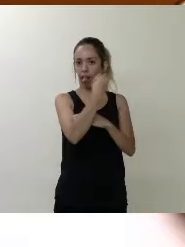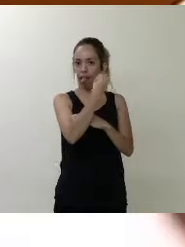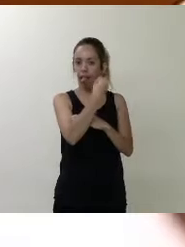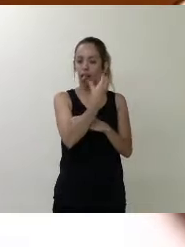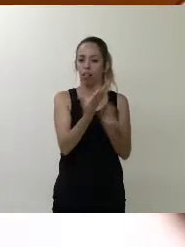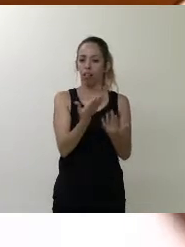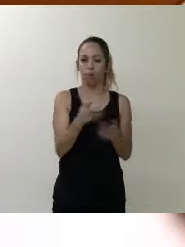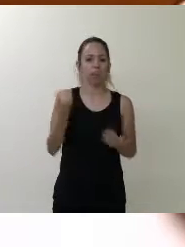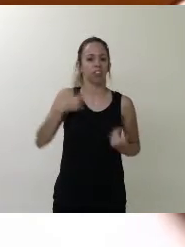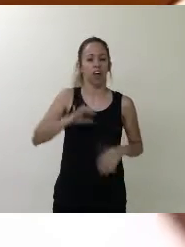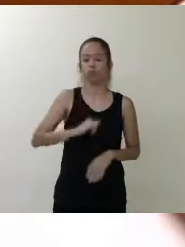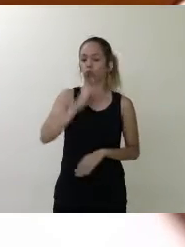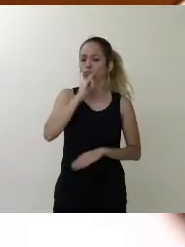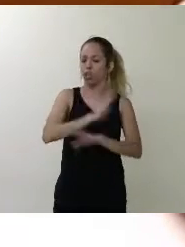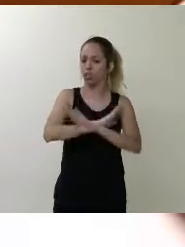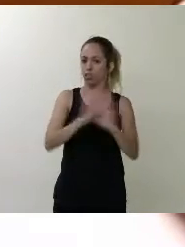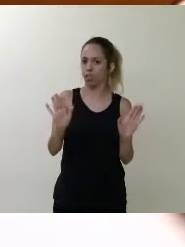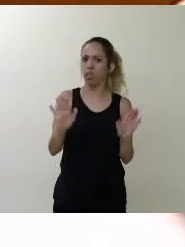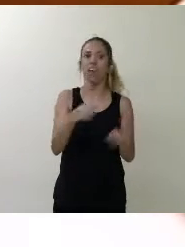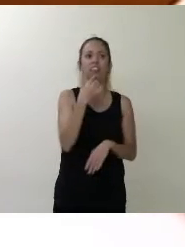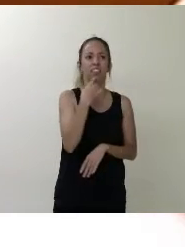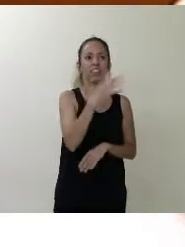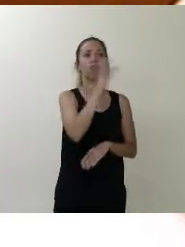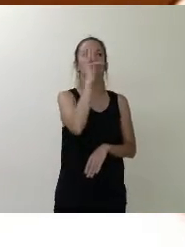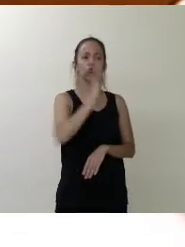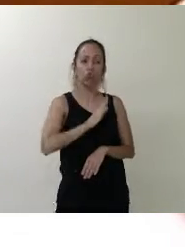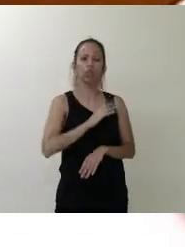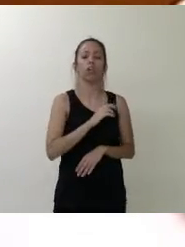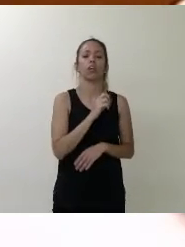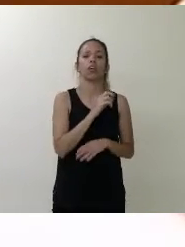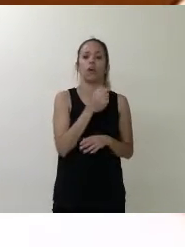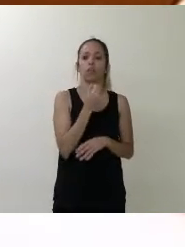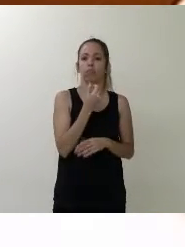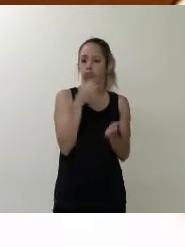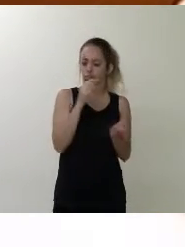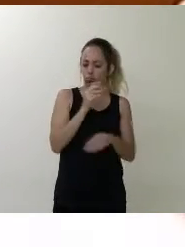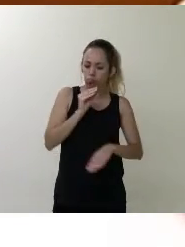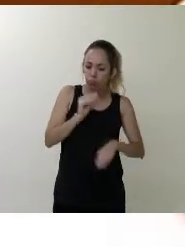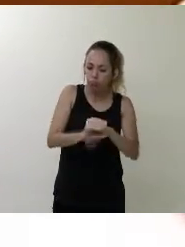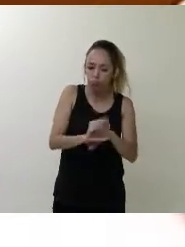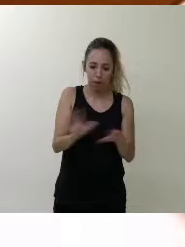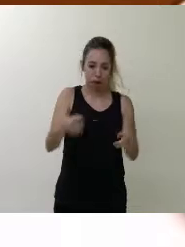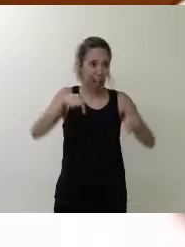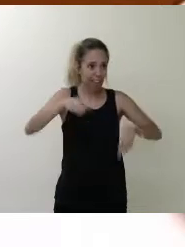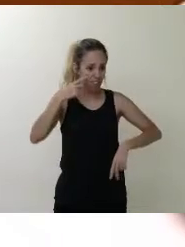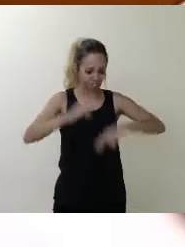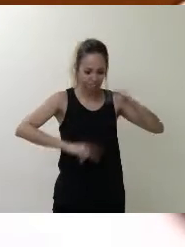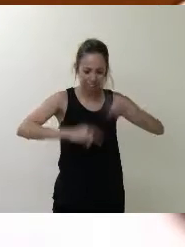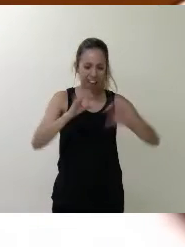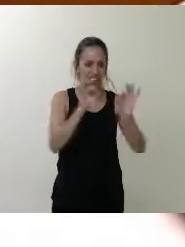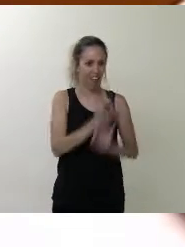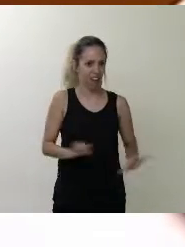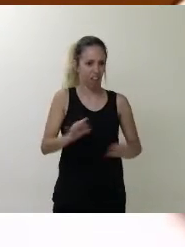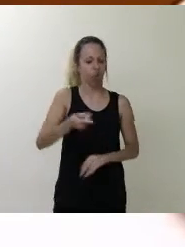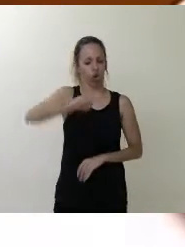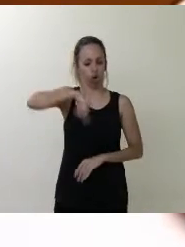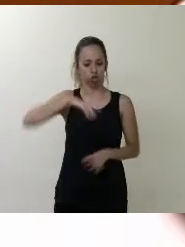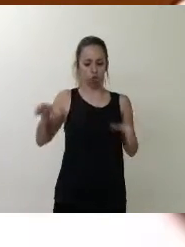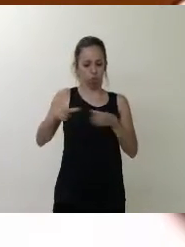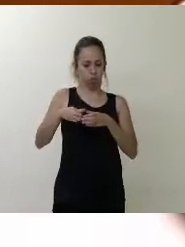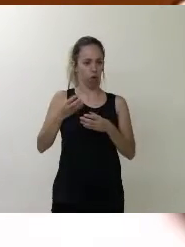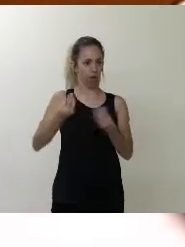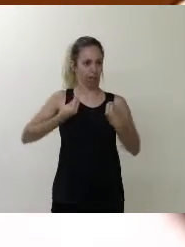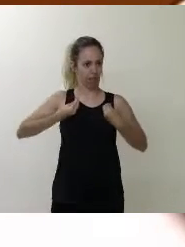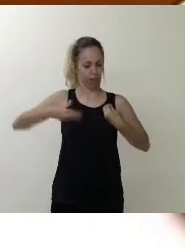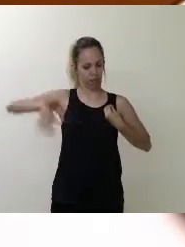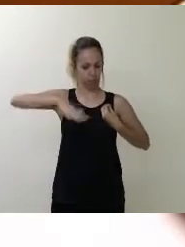nos dijo Ofelia que 500.000 euros, pero eso es mentira. Aquí no hay nada de nada, nos estamos organizando para una protesta para septiembre, porque hay